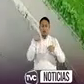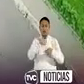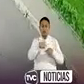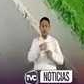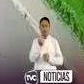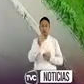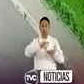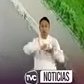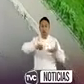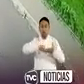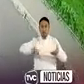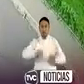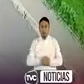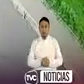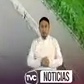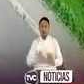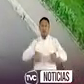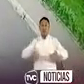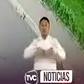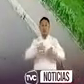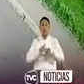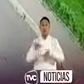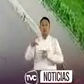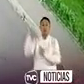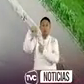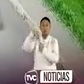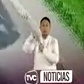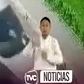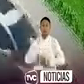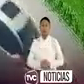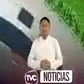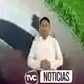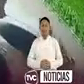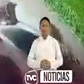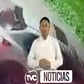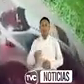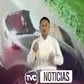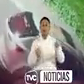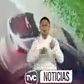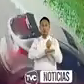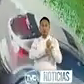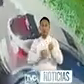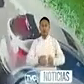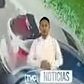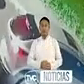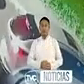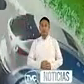luego dejarlo abandonado en una zona de San Antonio de Pichincha. Se llevaron el auto.